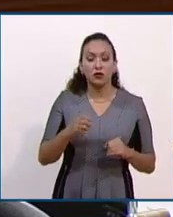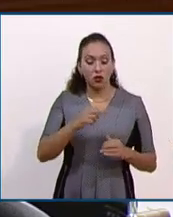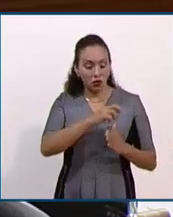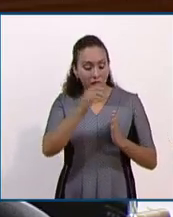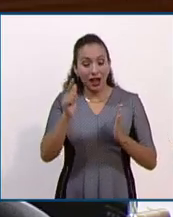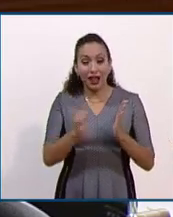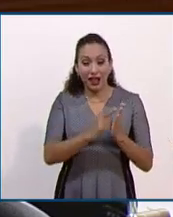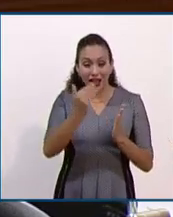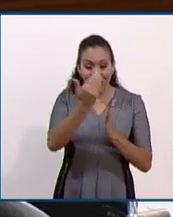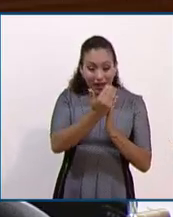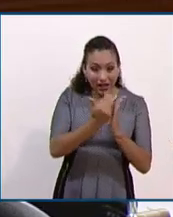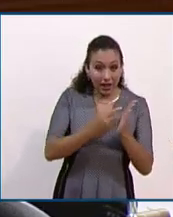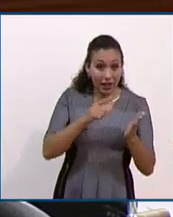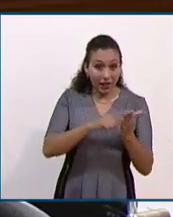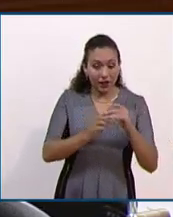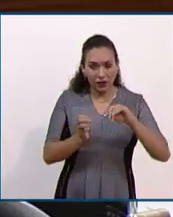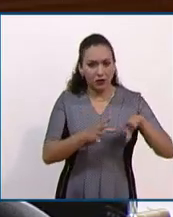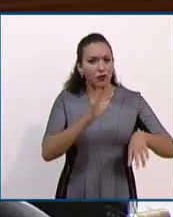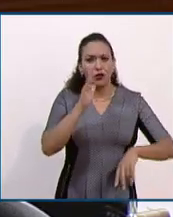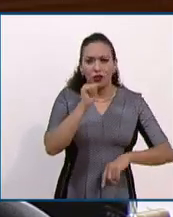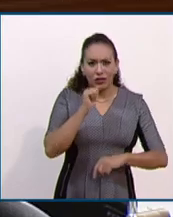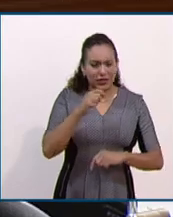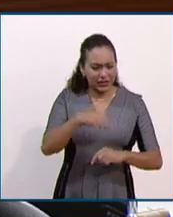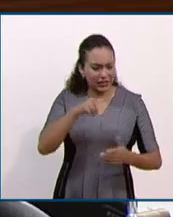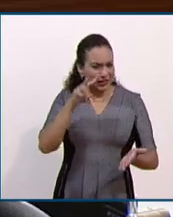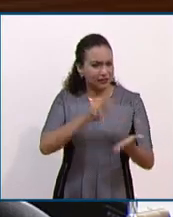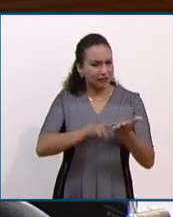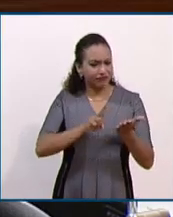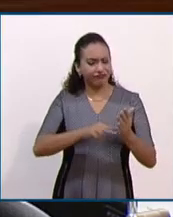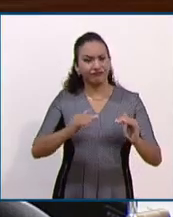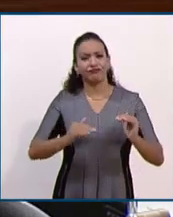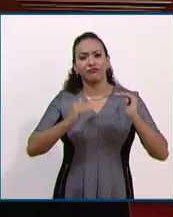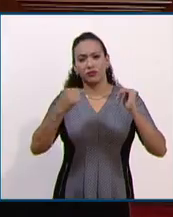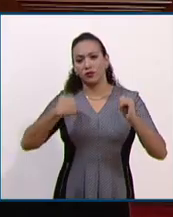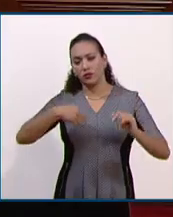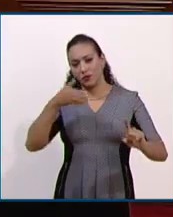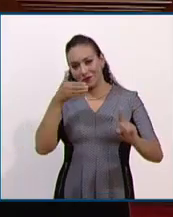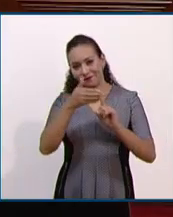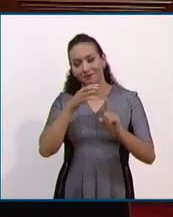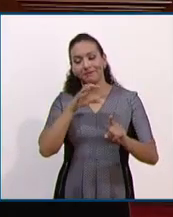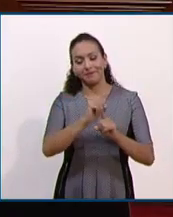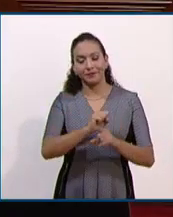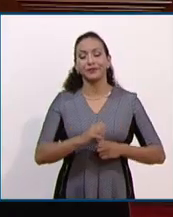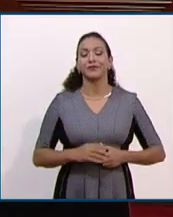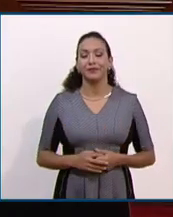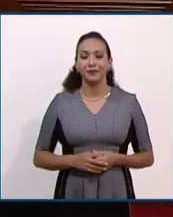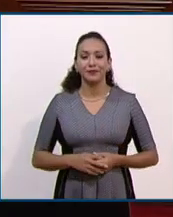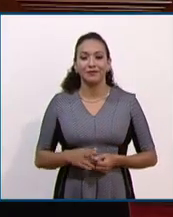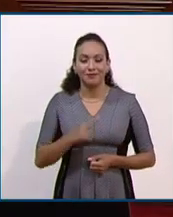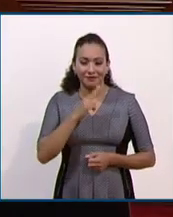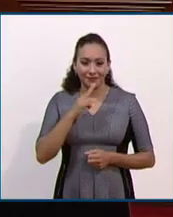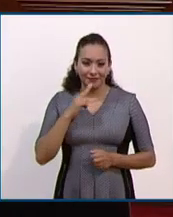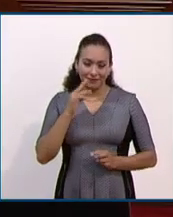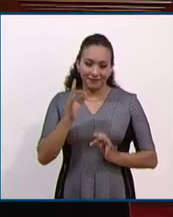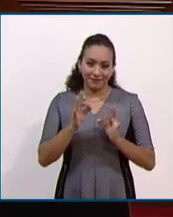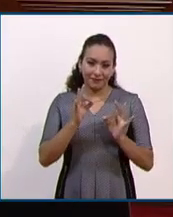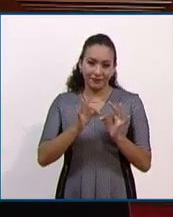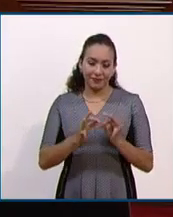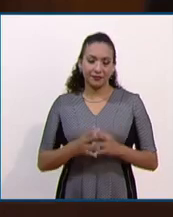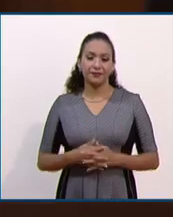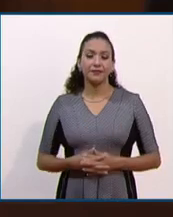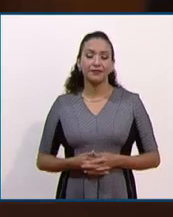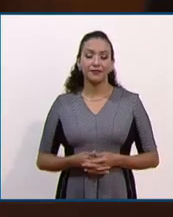que se rigen sobre la forma de alcanzar los objetivos que tenemos como nación. Para el canal del Poder Judicial de la